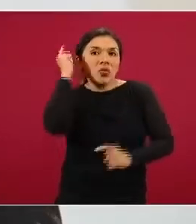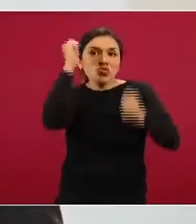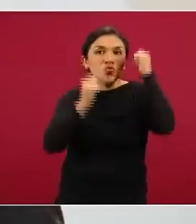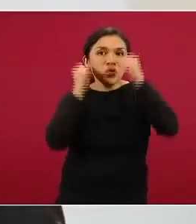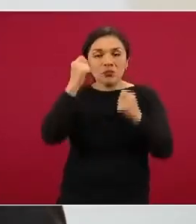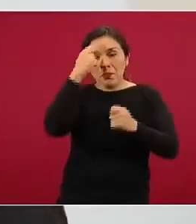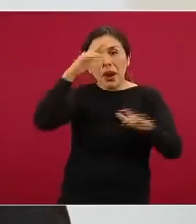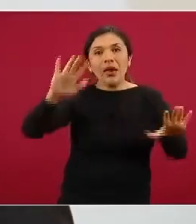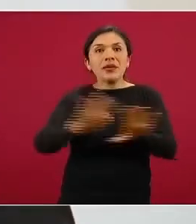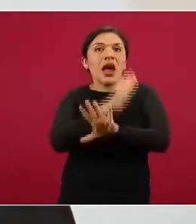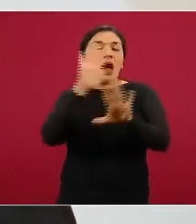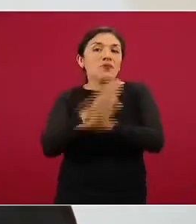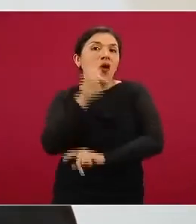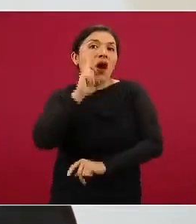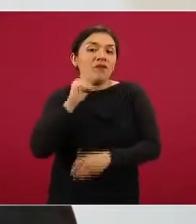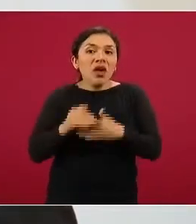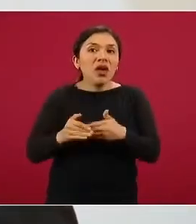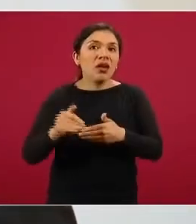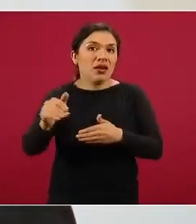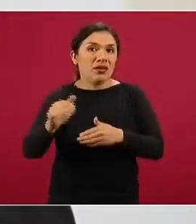las expectativas.